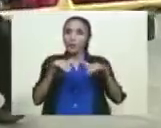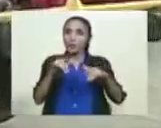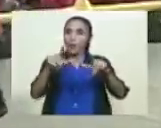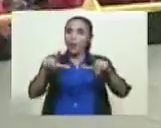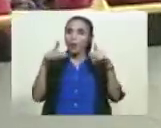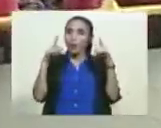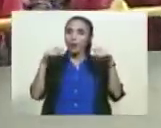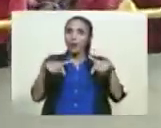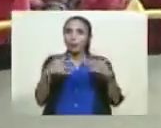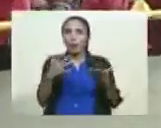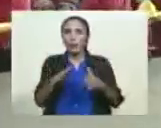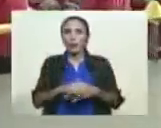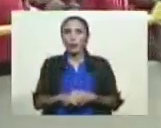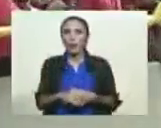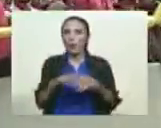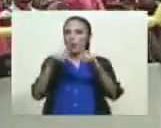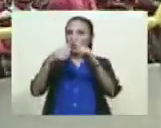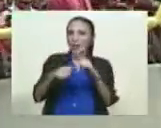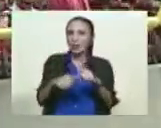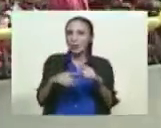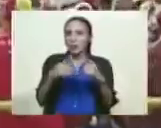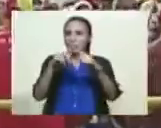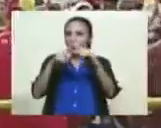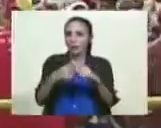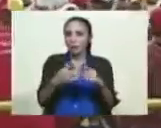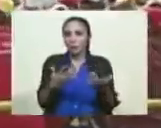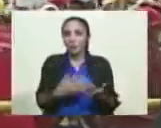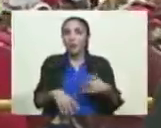hemos llegado a